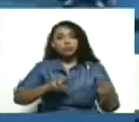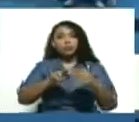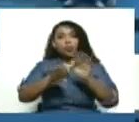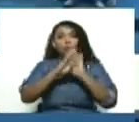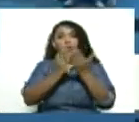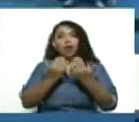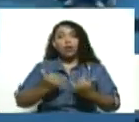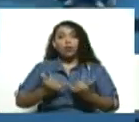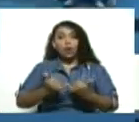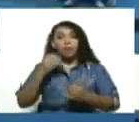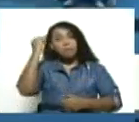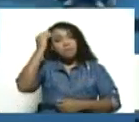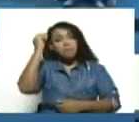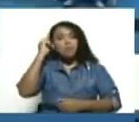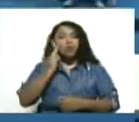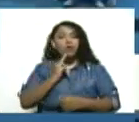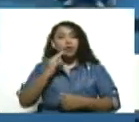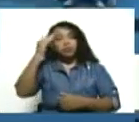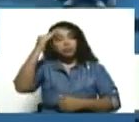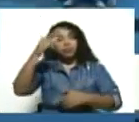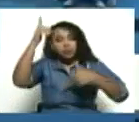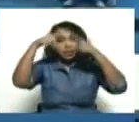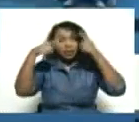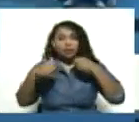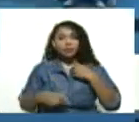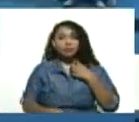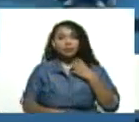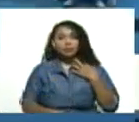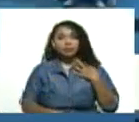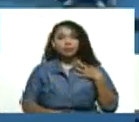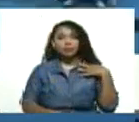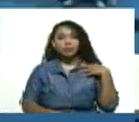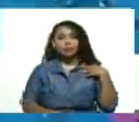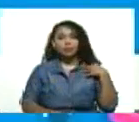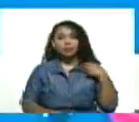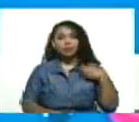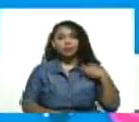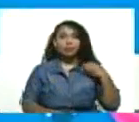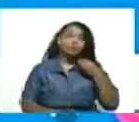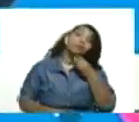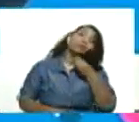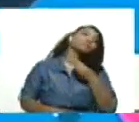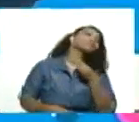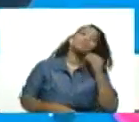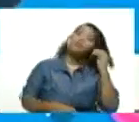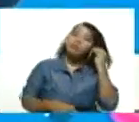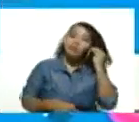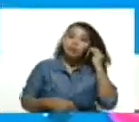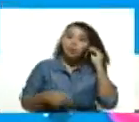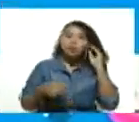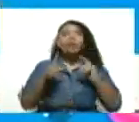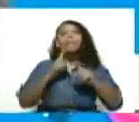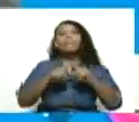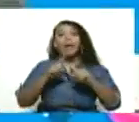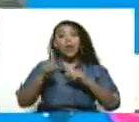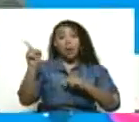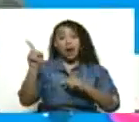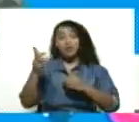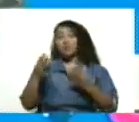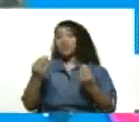por la vigencia del pensamiento bolivariano del comandante pero es más venezolano que la arepa con queso